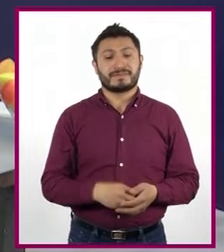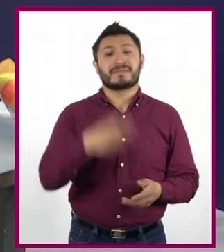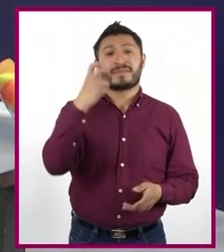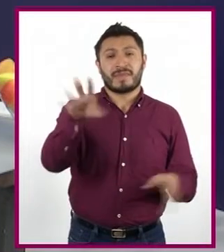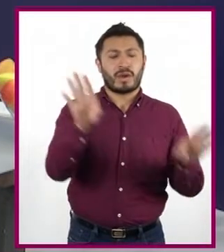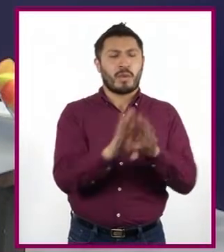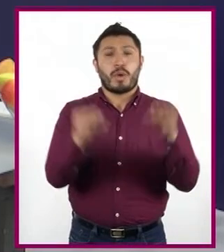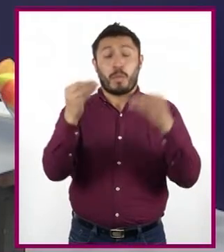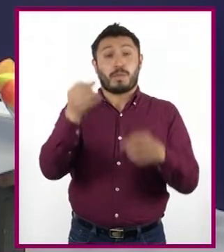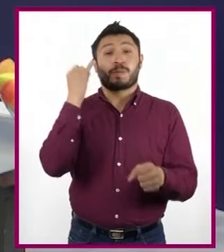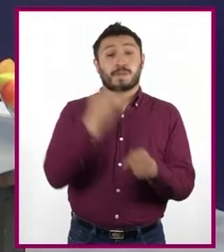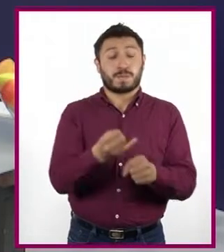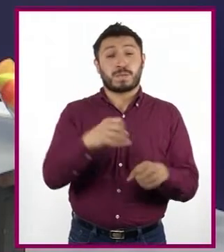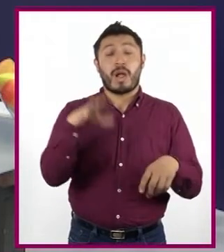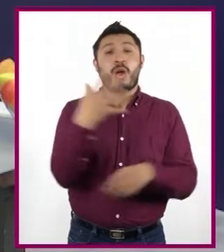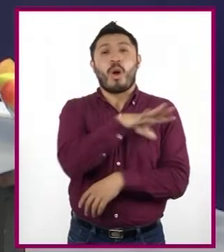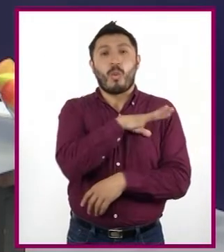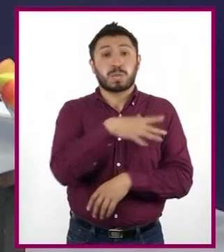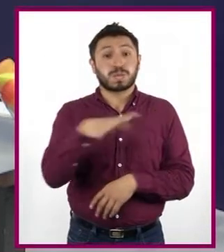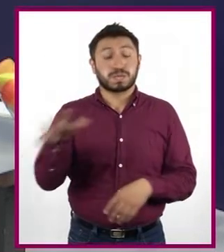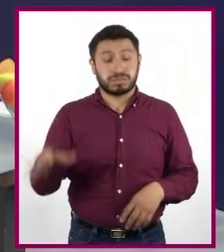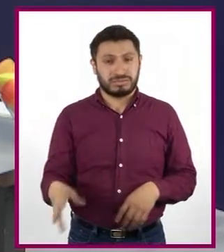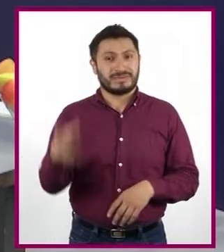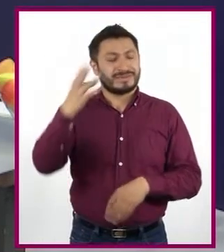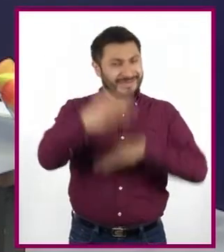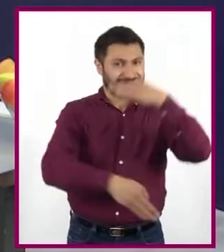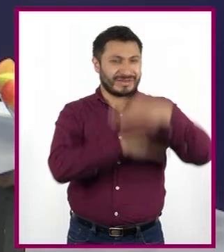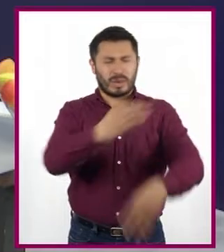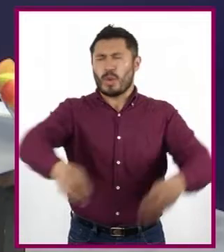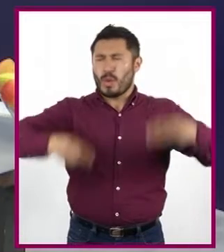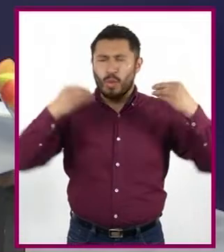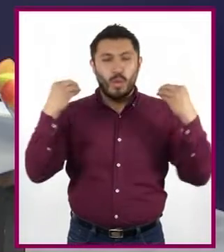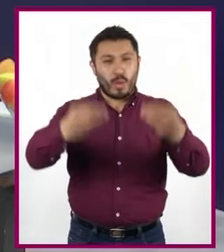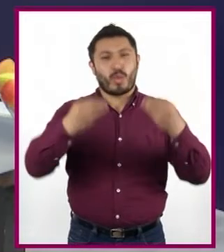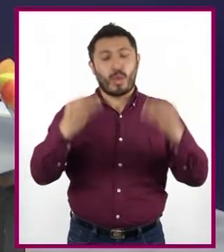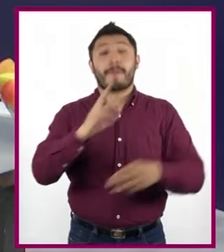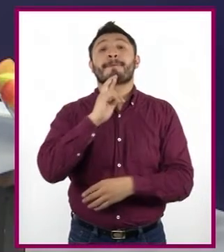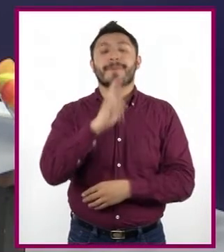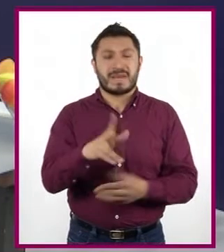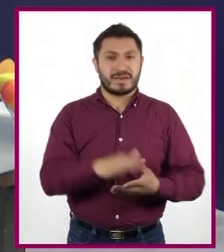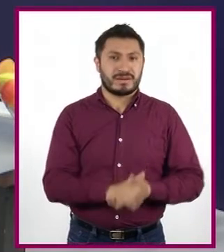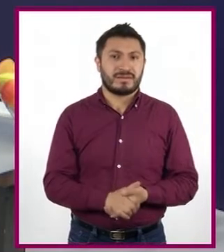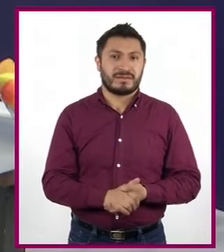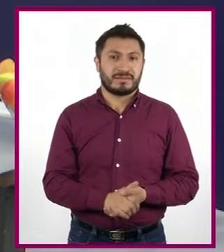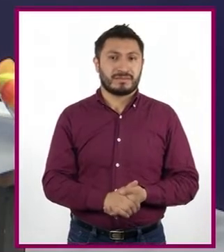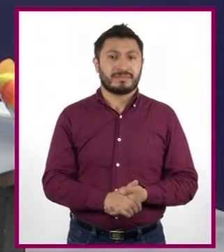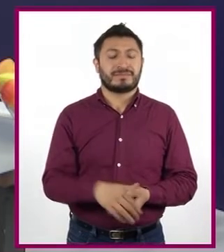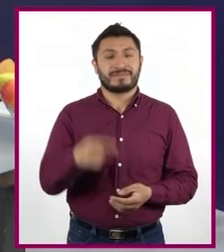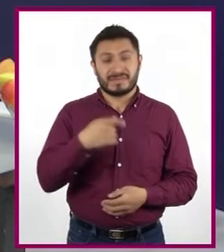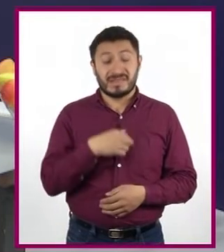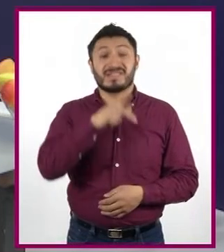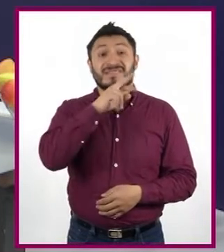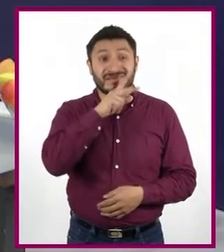suena increíble. Así todos estaríamos mucho mejor. Ya me